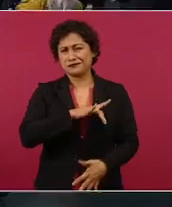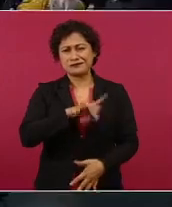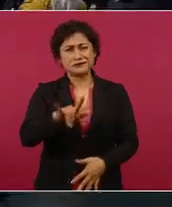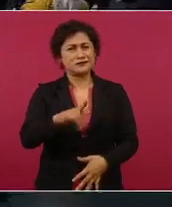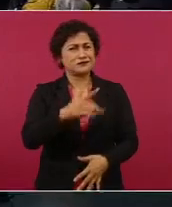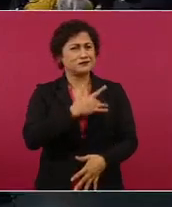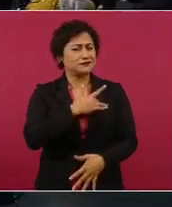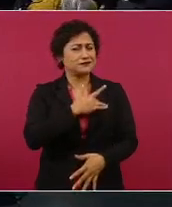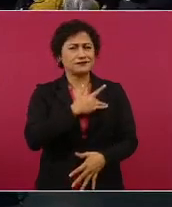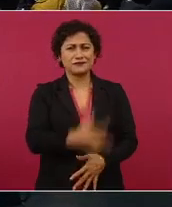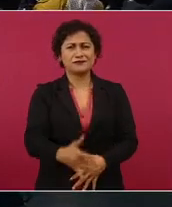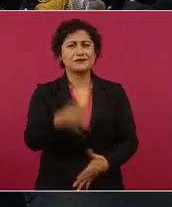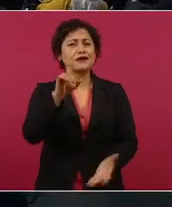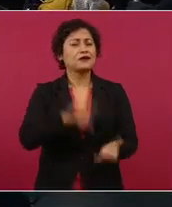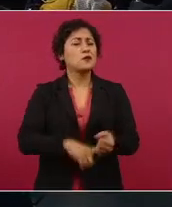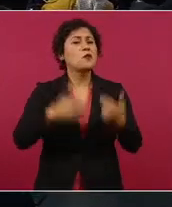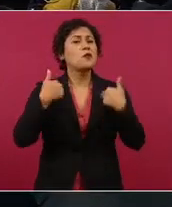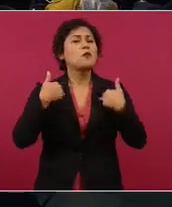nuestro pueblo es muy humano.